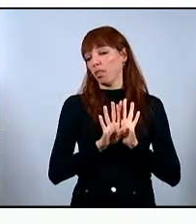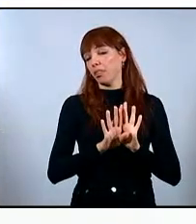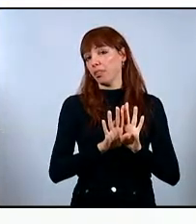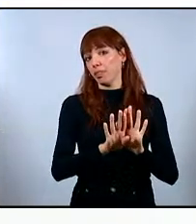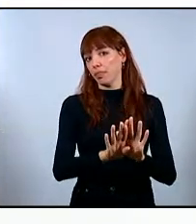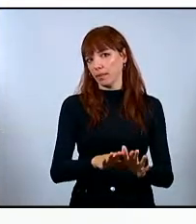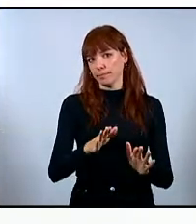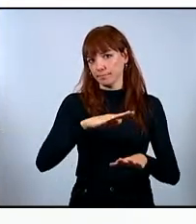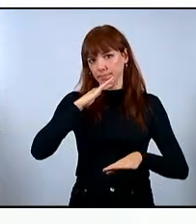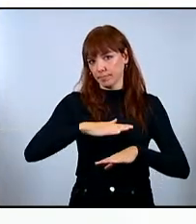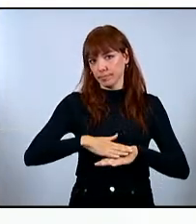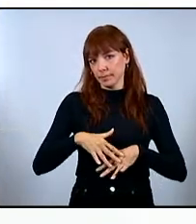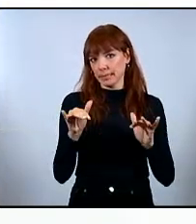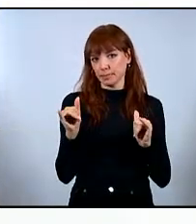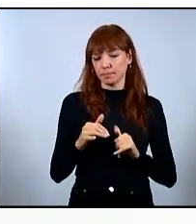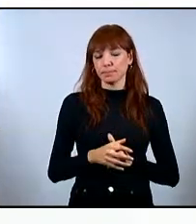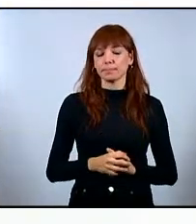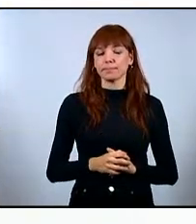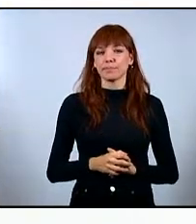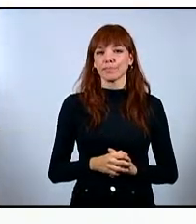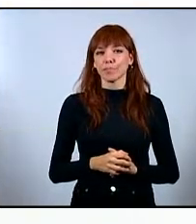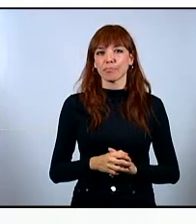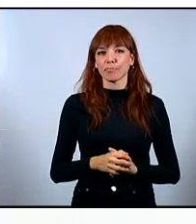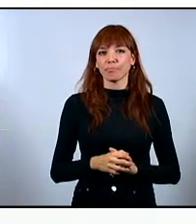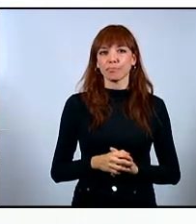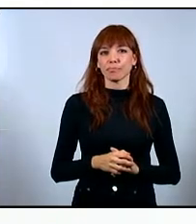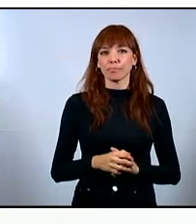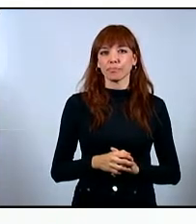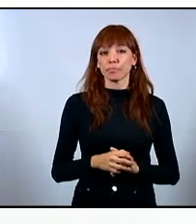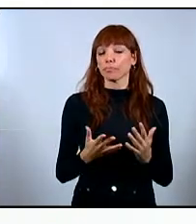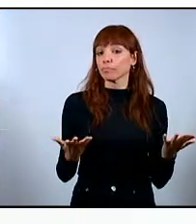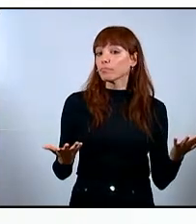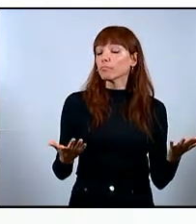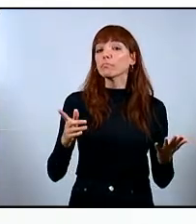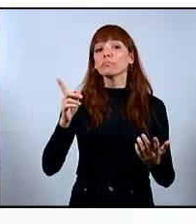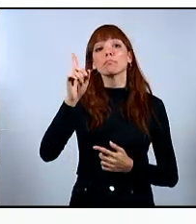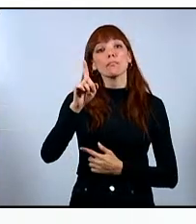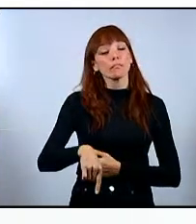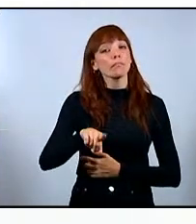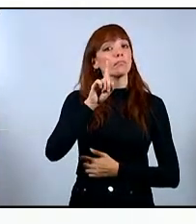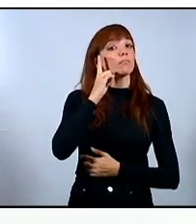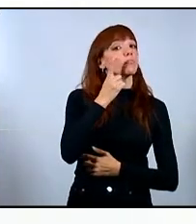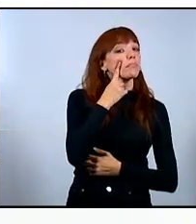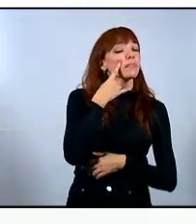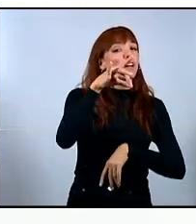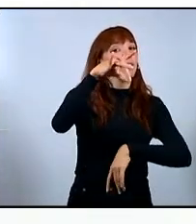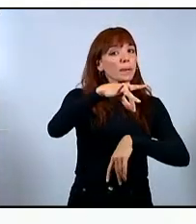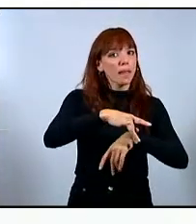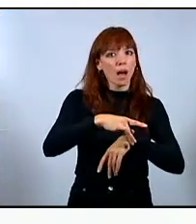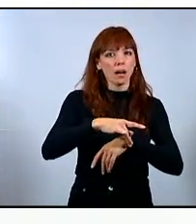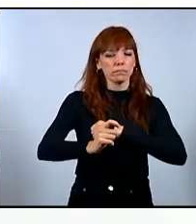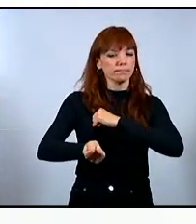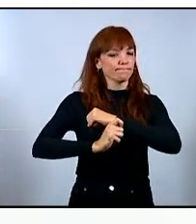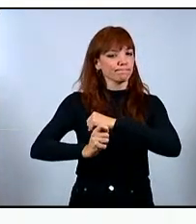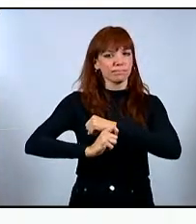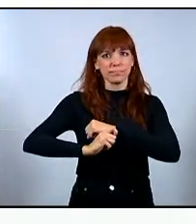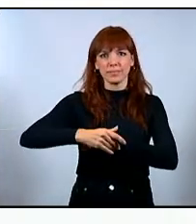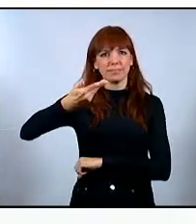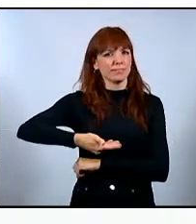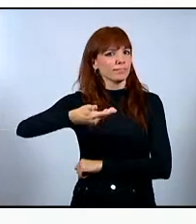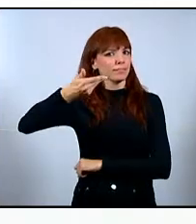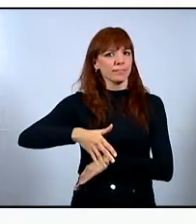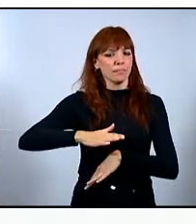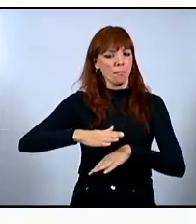sin ponerse en marcha. Y como la detección precoz de enfermedades es estratégica para